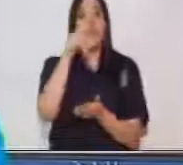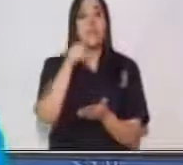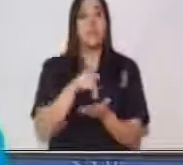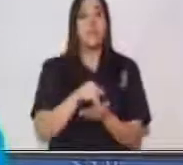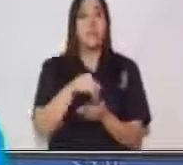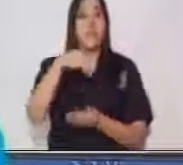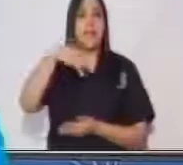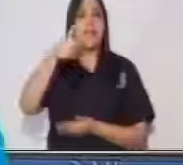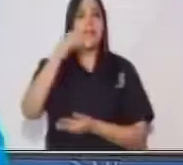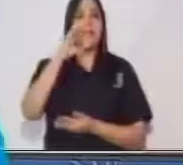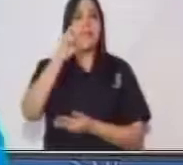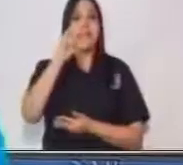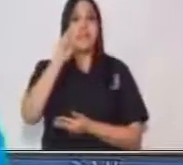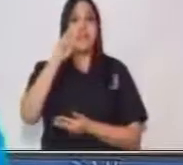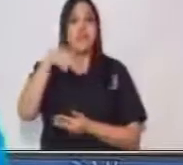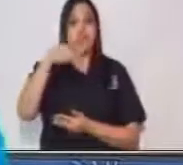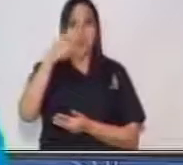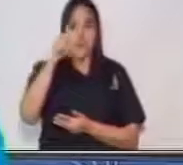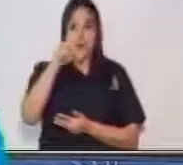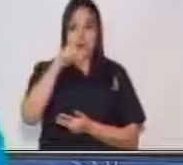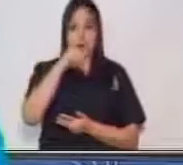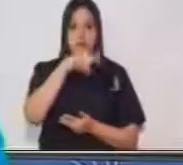nacional